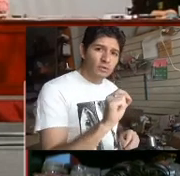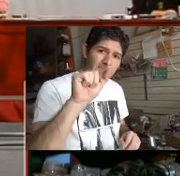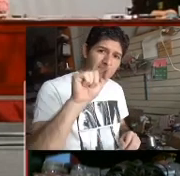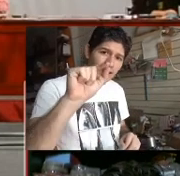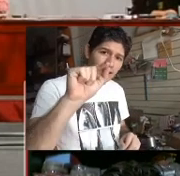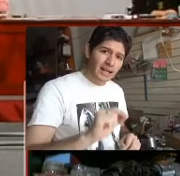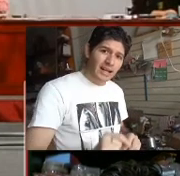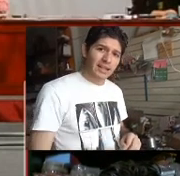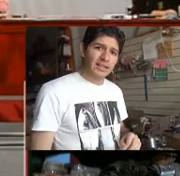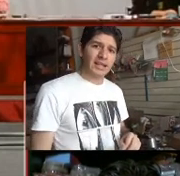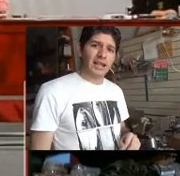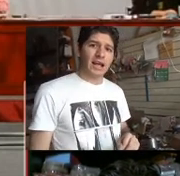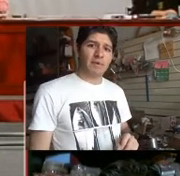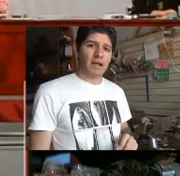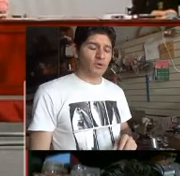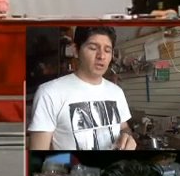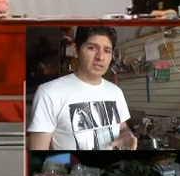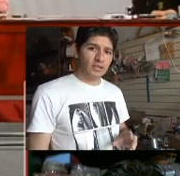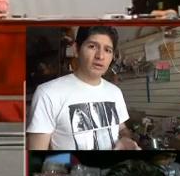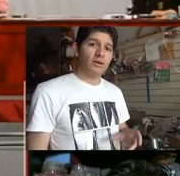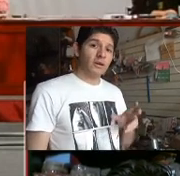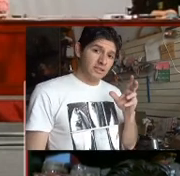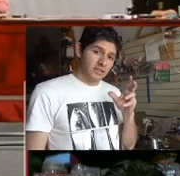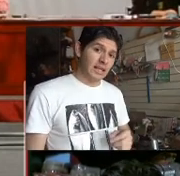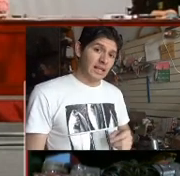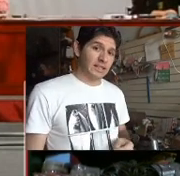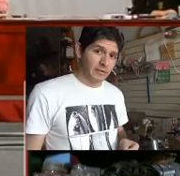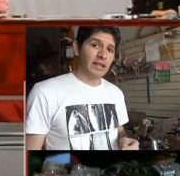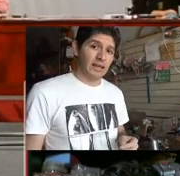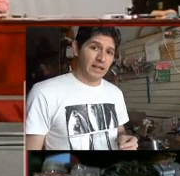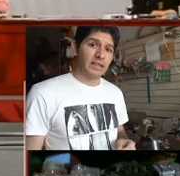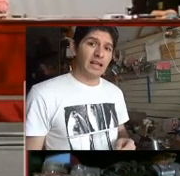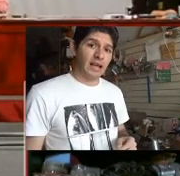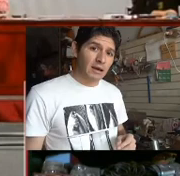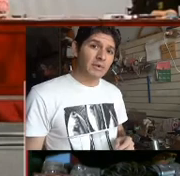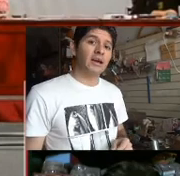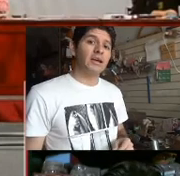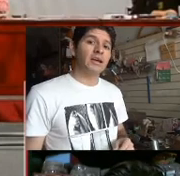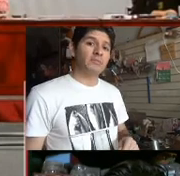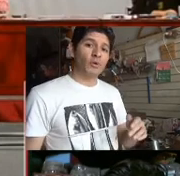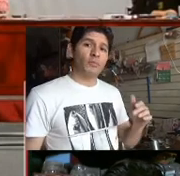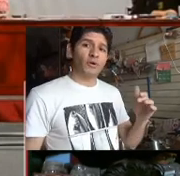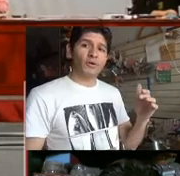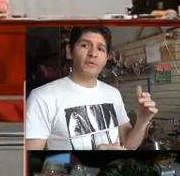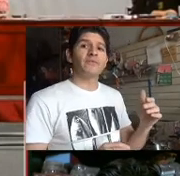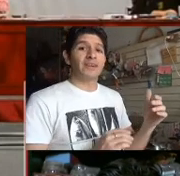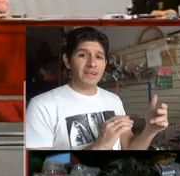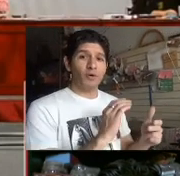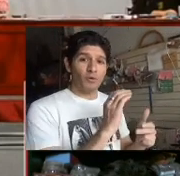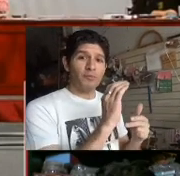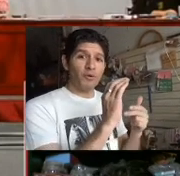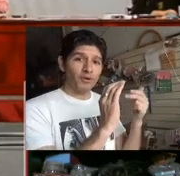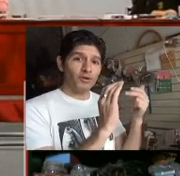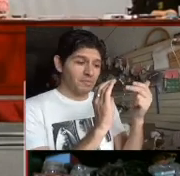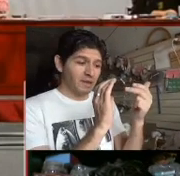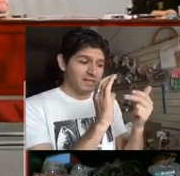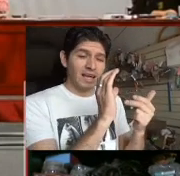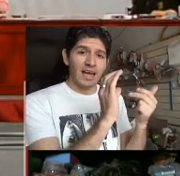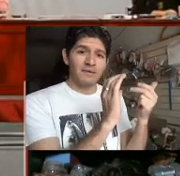bien informados. Vamos a seguir informando todo el tiempo aquí en su canal Miki Noticias. Que tengan una excelente noche